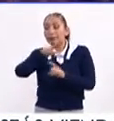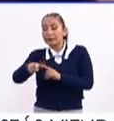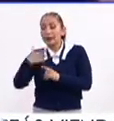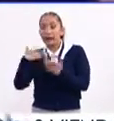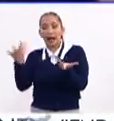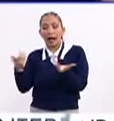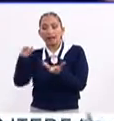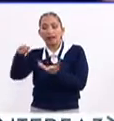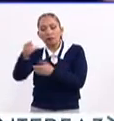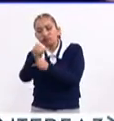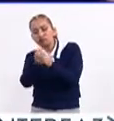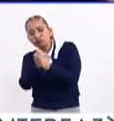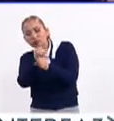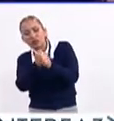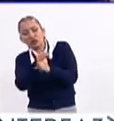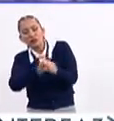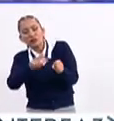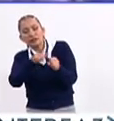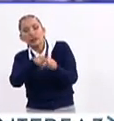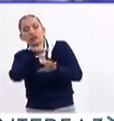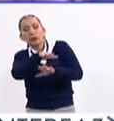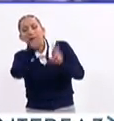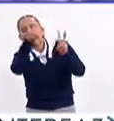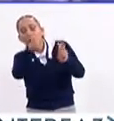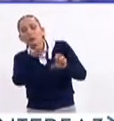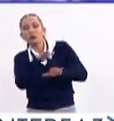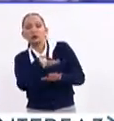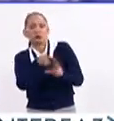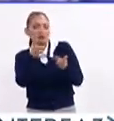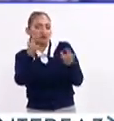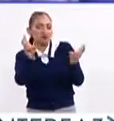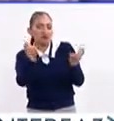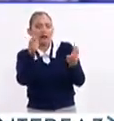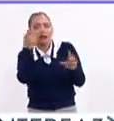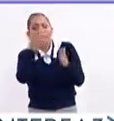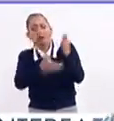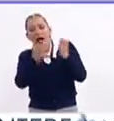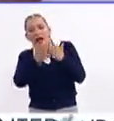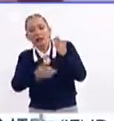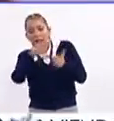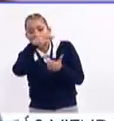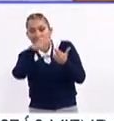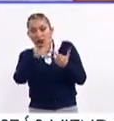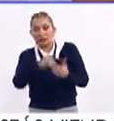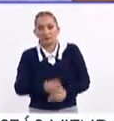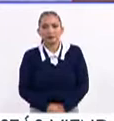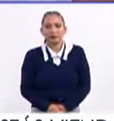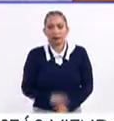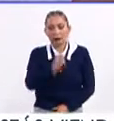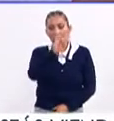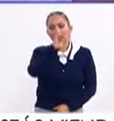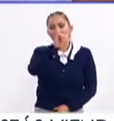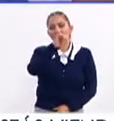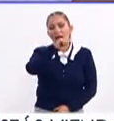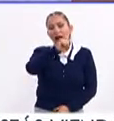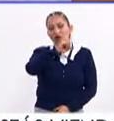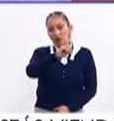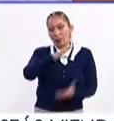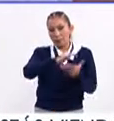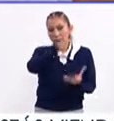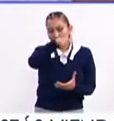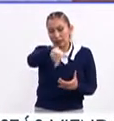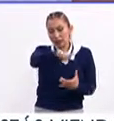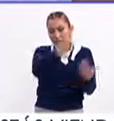la realización de investigaciones sociales sobre asuntos relacionados con los retos que enfrenta la región. En FLACSO, la mayor parte de